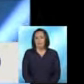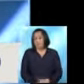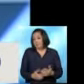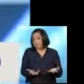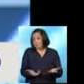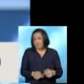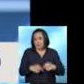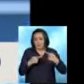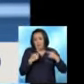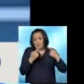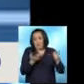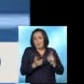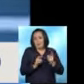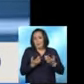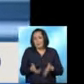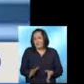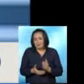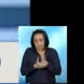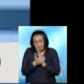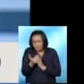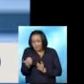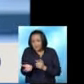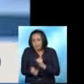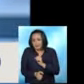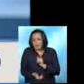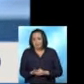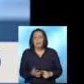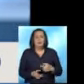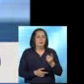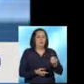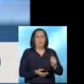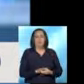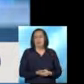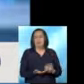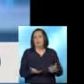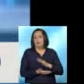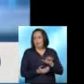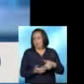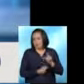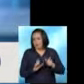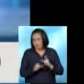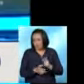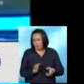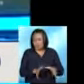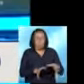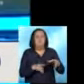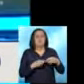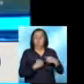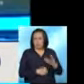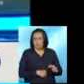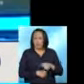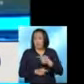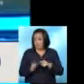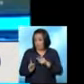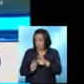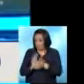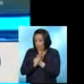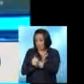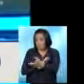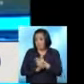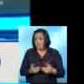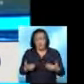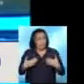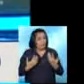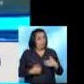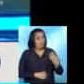Aunque la fama le llegó, jamás perdió esa humildad que fue precisamente el arma con la que se metió a todos al bolsillo. Pero sobre todo, ese talento y alegría